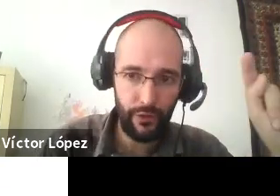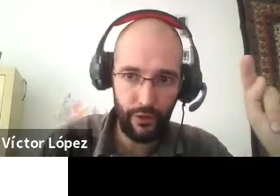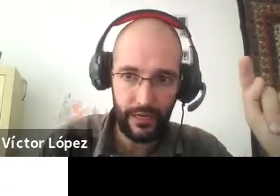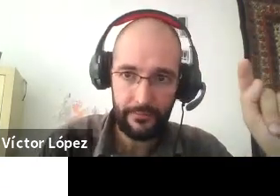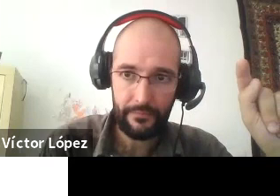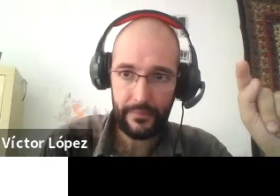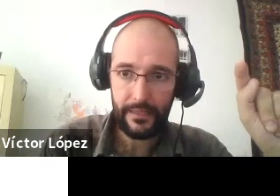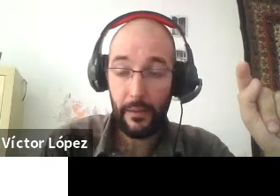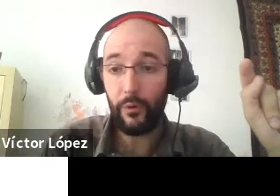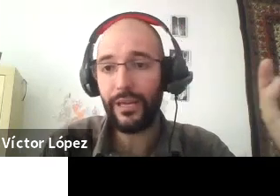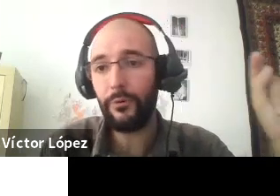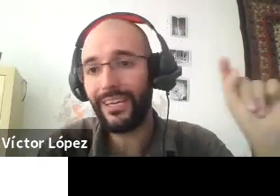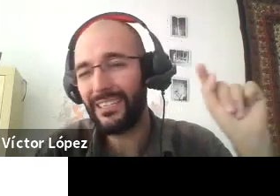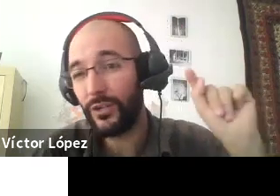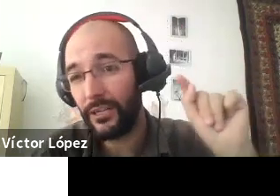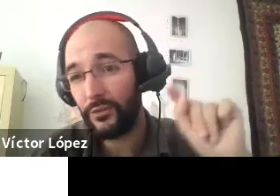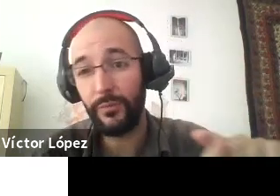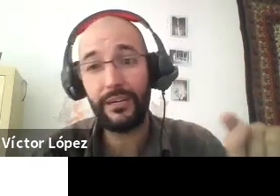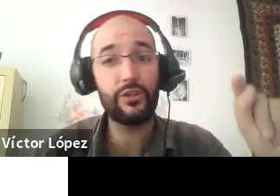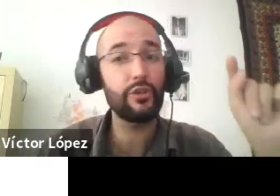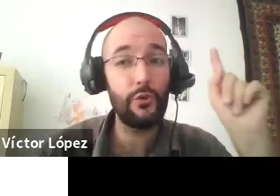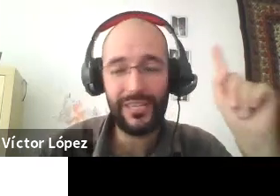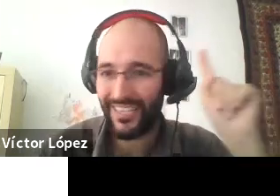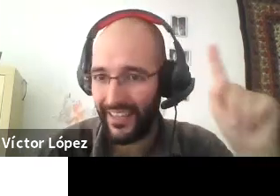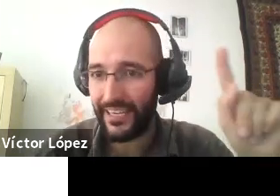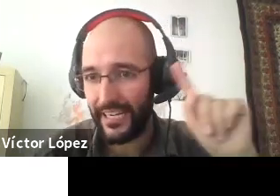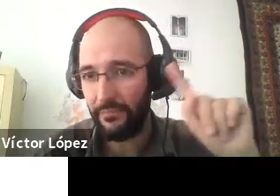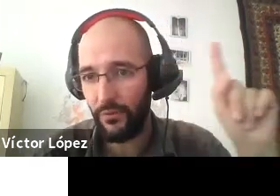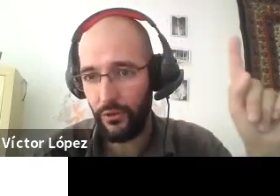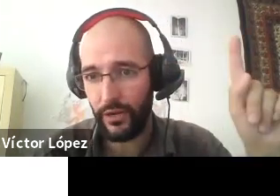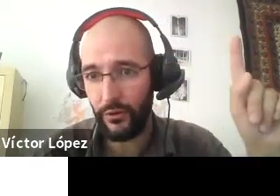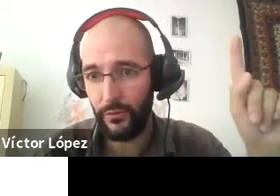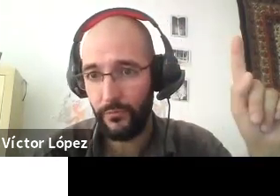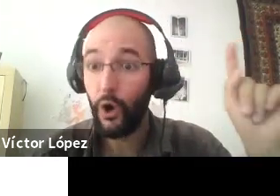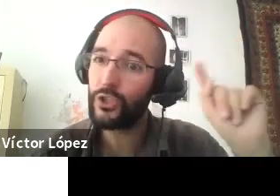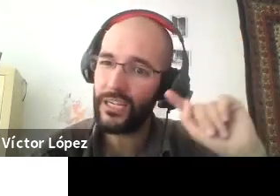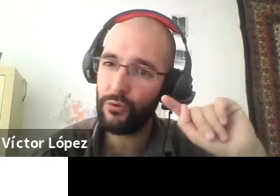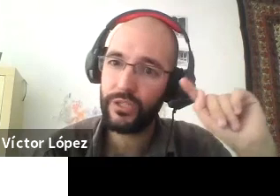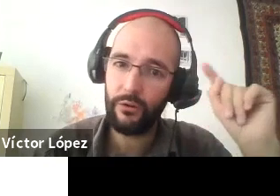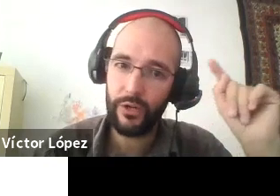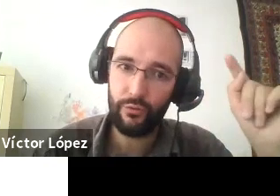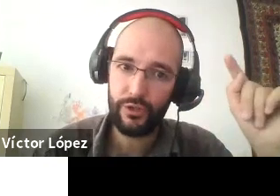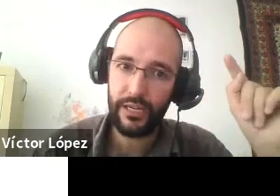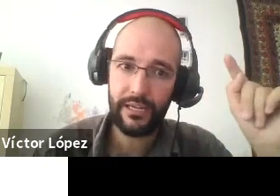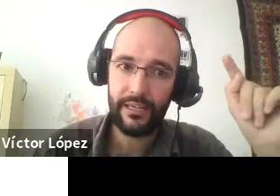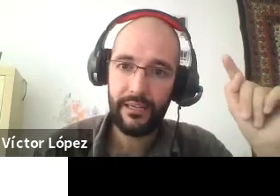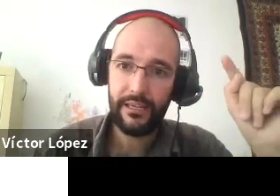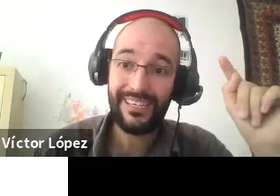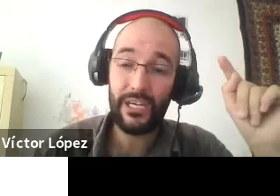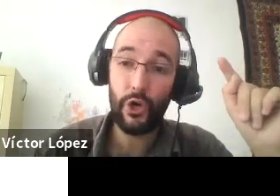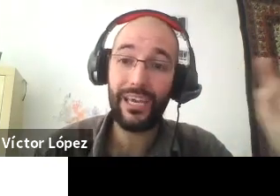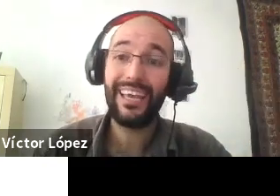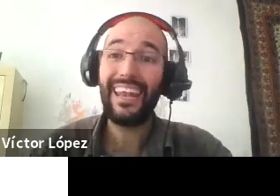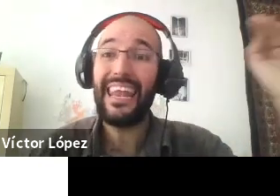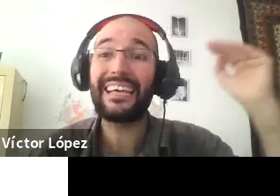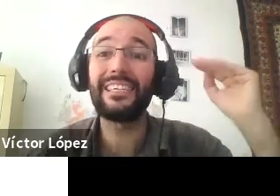no funciona. ¿Por qué? Porque lo que se les propone a los chicos no es que te digan si la app funciona o no, o si les gusta o no les gusta,